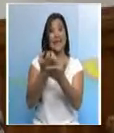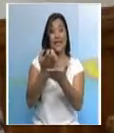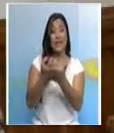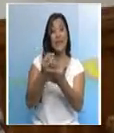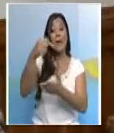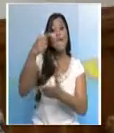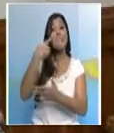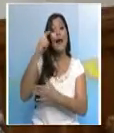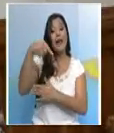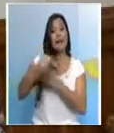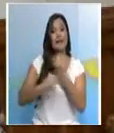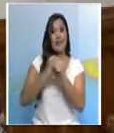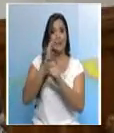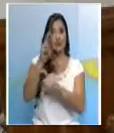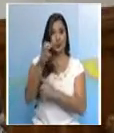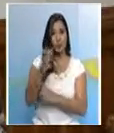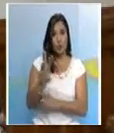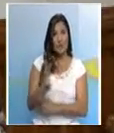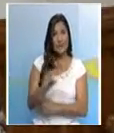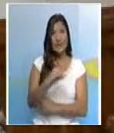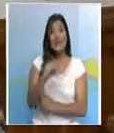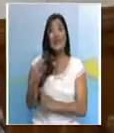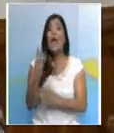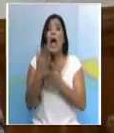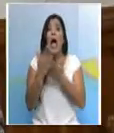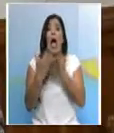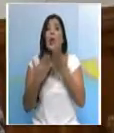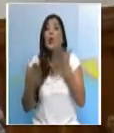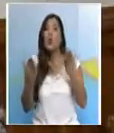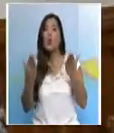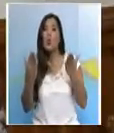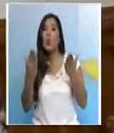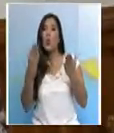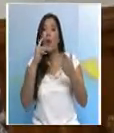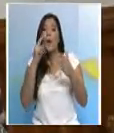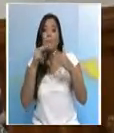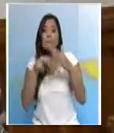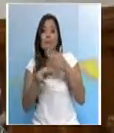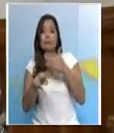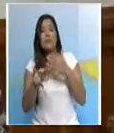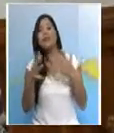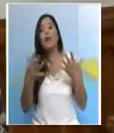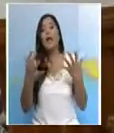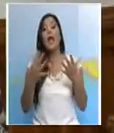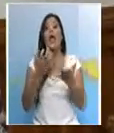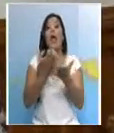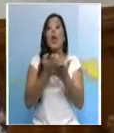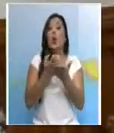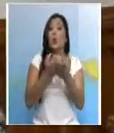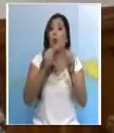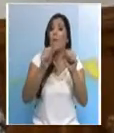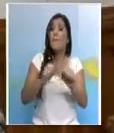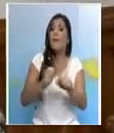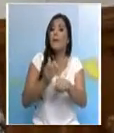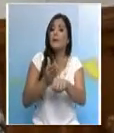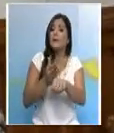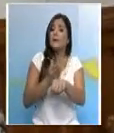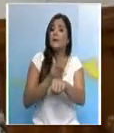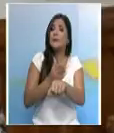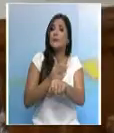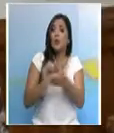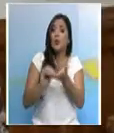año 2016 y parte de esas proyecciones son precisamente las que ustedes mencionan. La economía podría estar creciendo alrededor